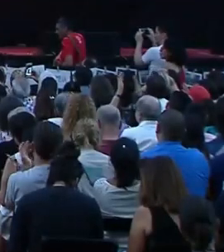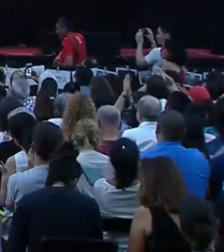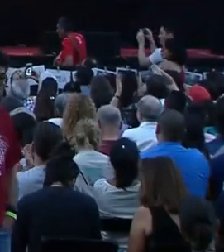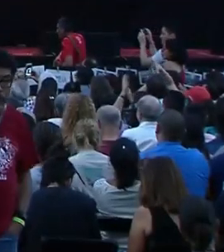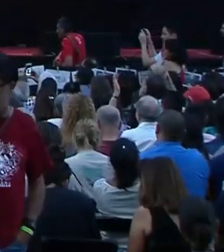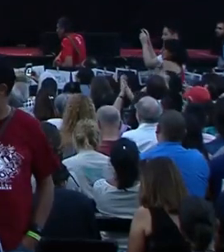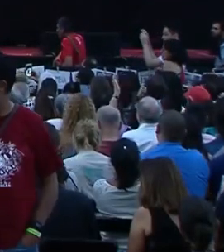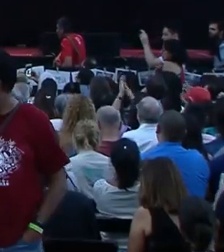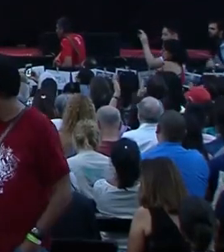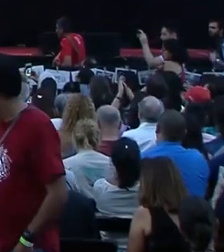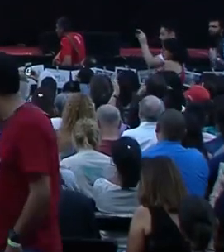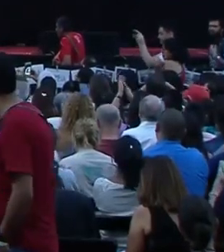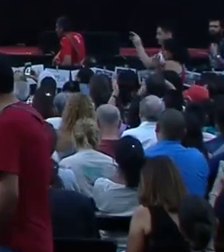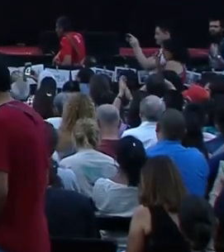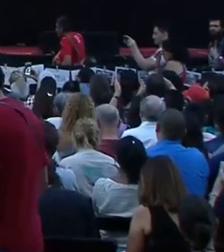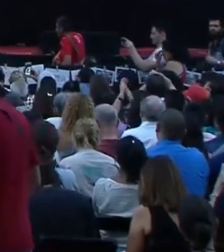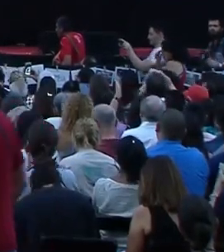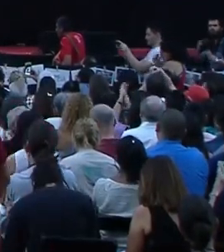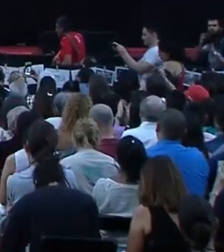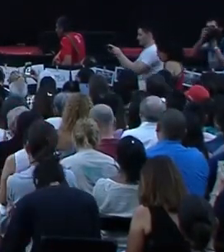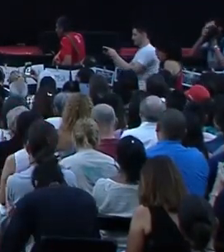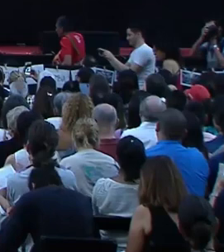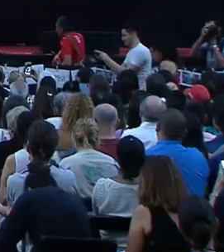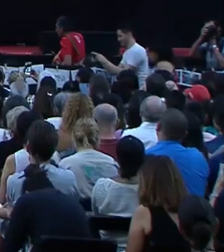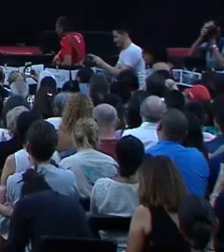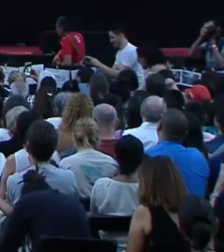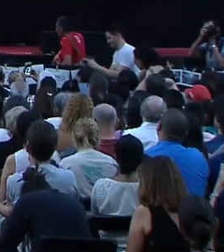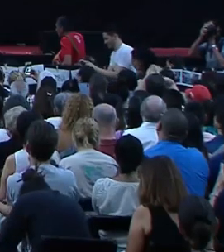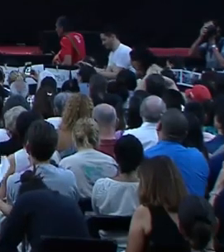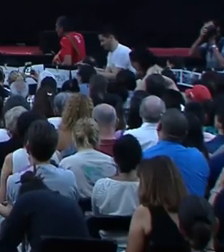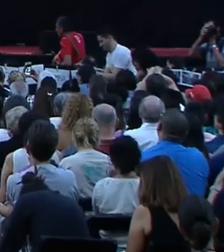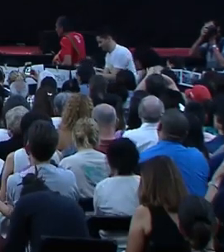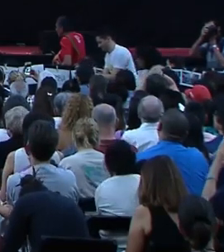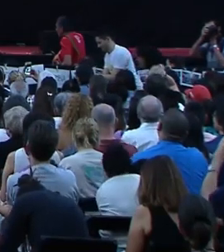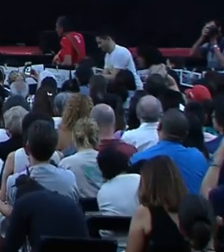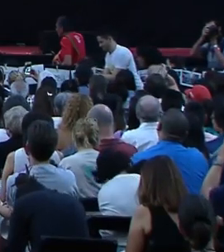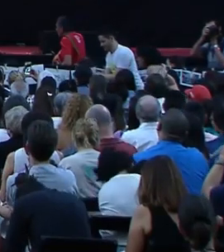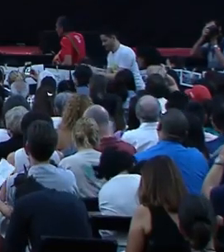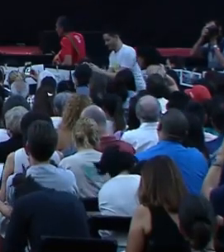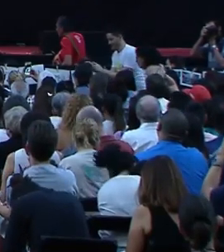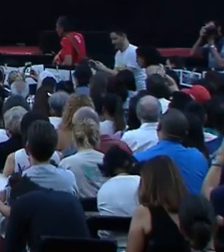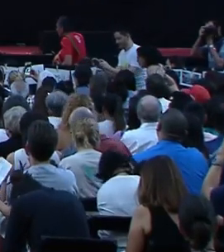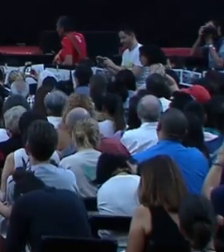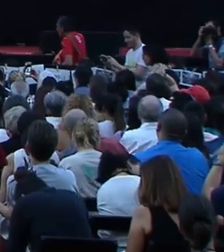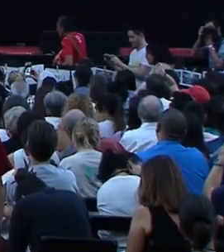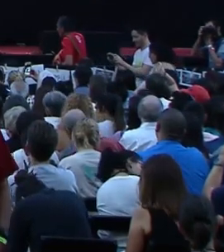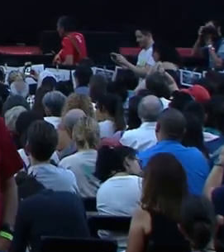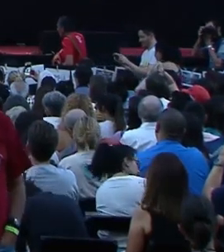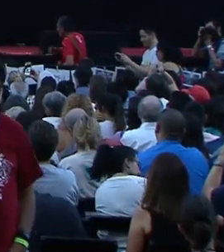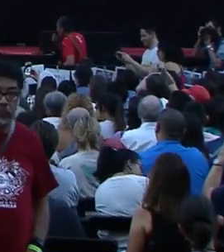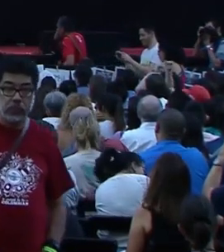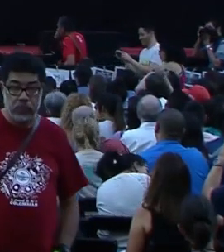No nos perdonan muchas cosas, se ha dicho esta mañana aquí, hay que repetirlo. Nosotros llevamos tres años en el gobierno.